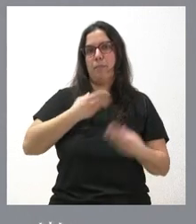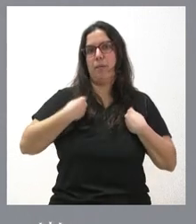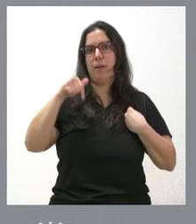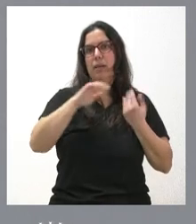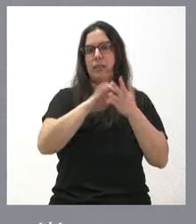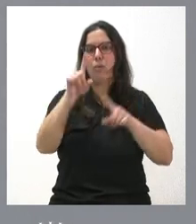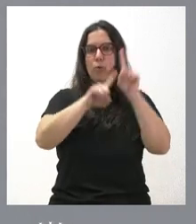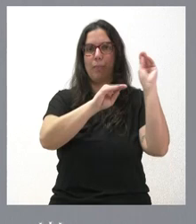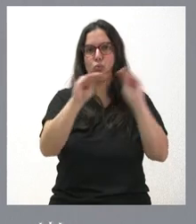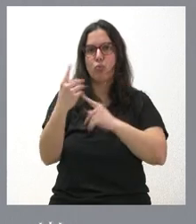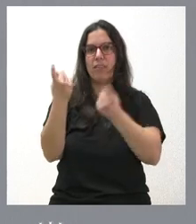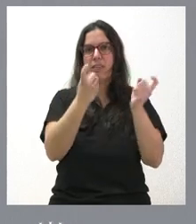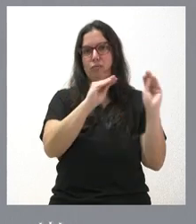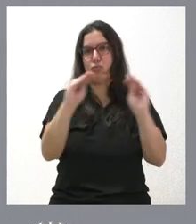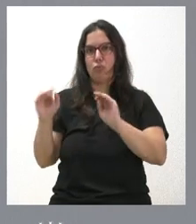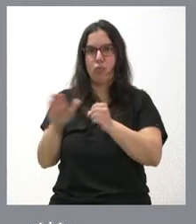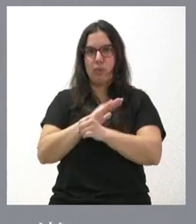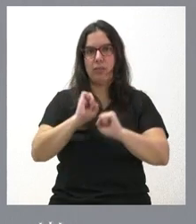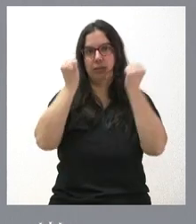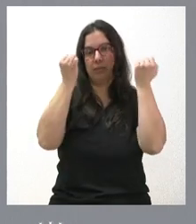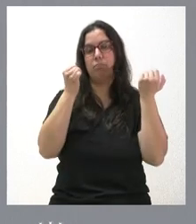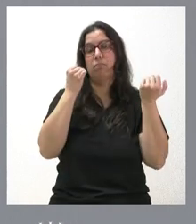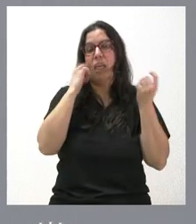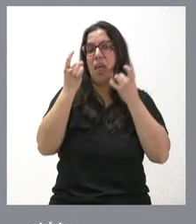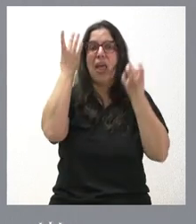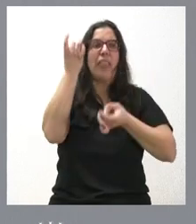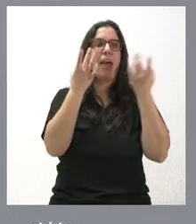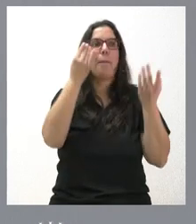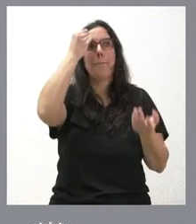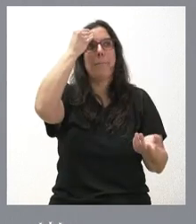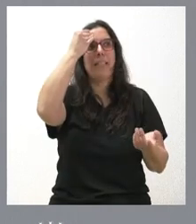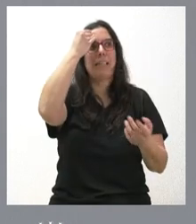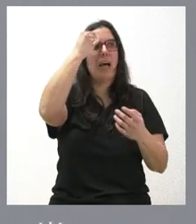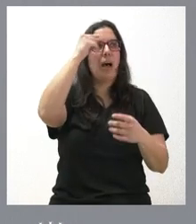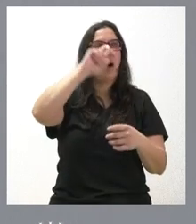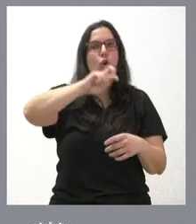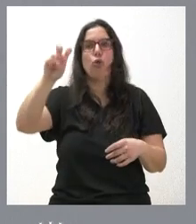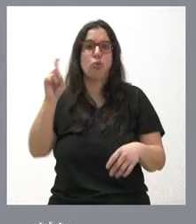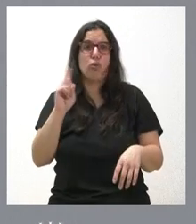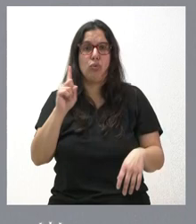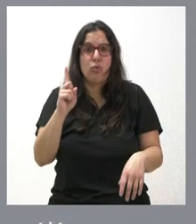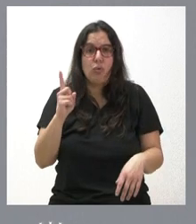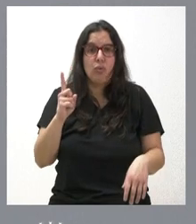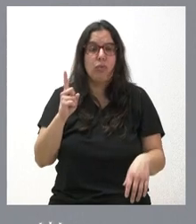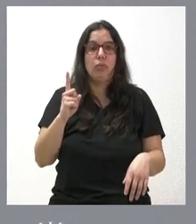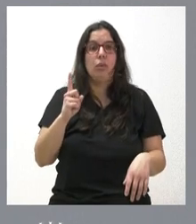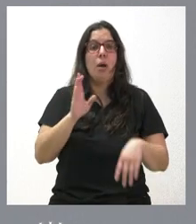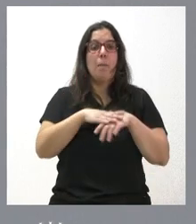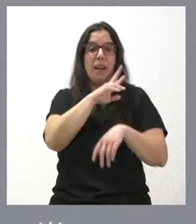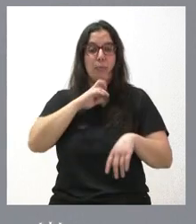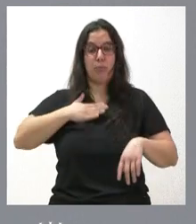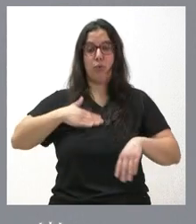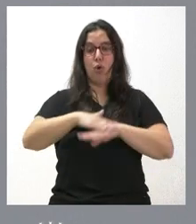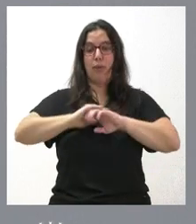problemas y en sus necesidades son iniciativas que no están pensadas para otra finalidad no están pensadas para la previdencia del gobierno no están